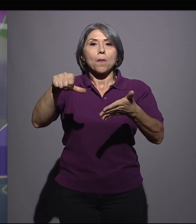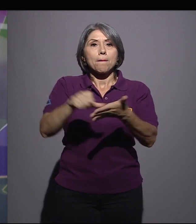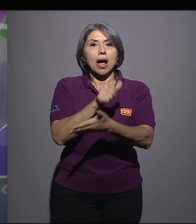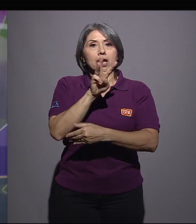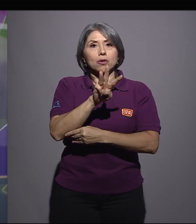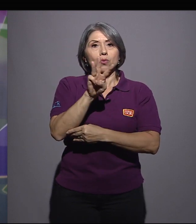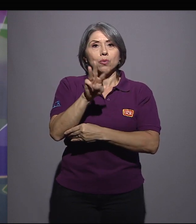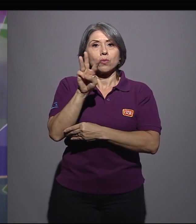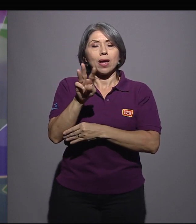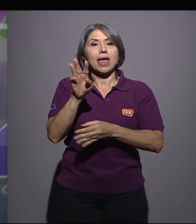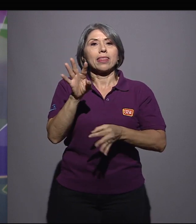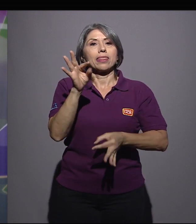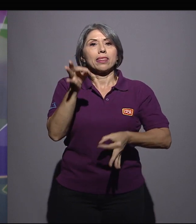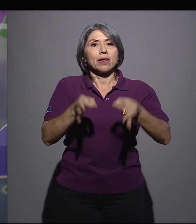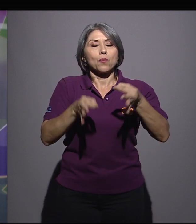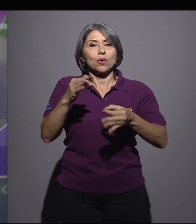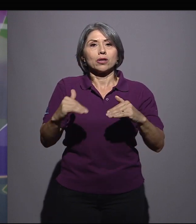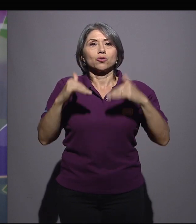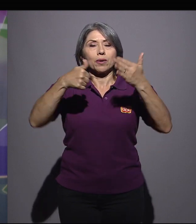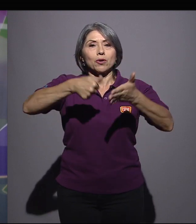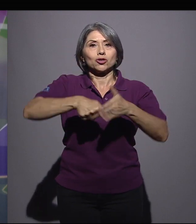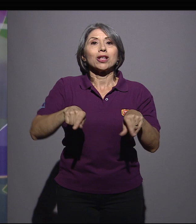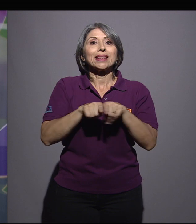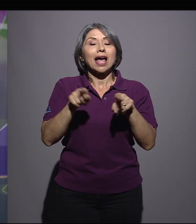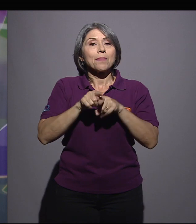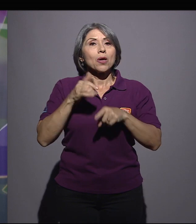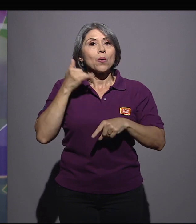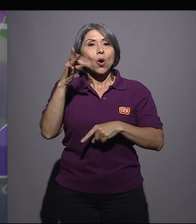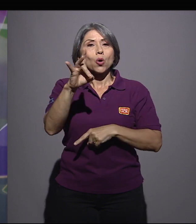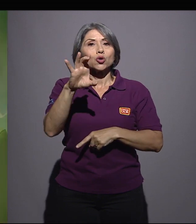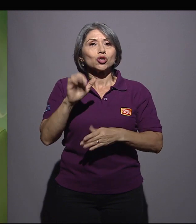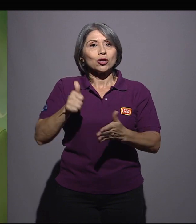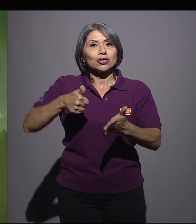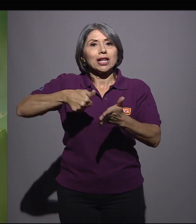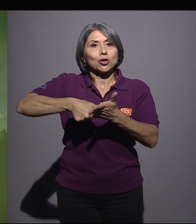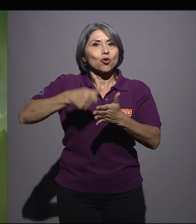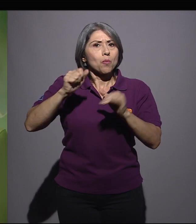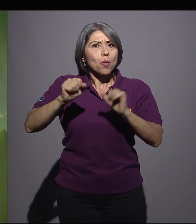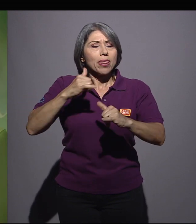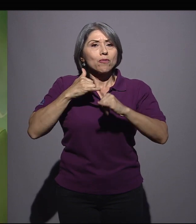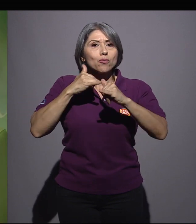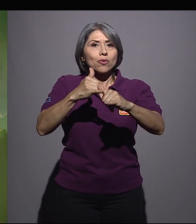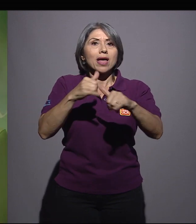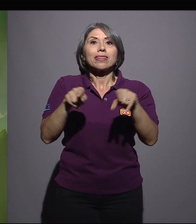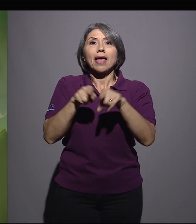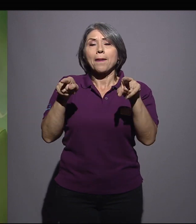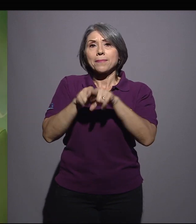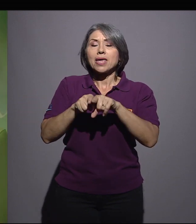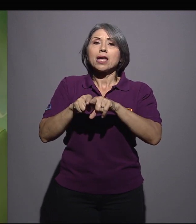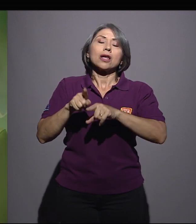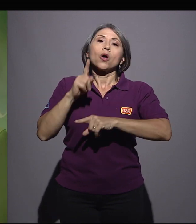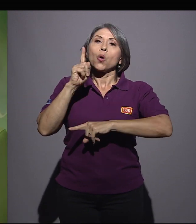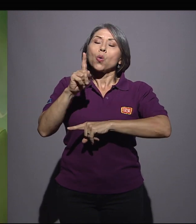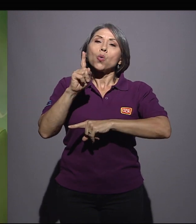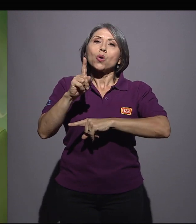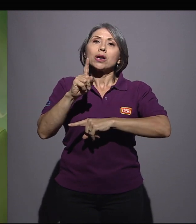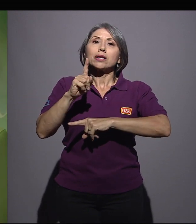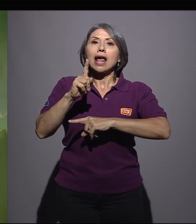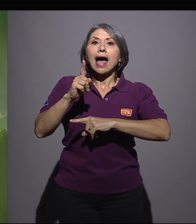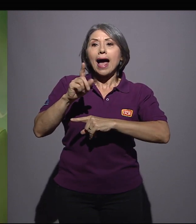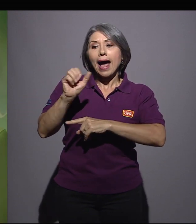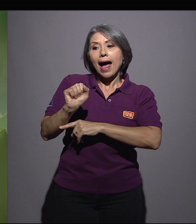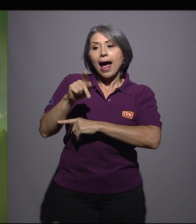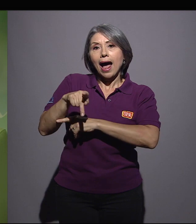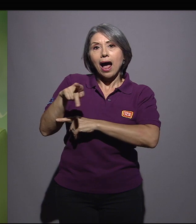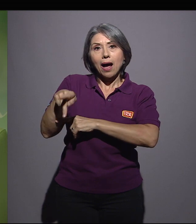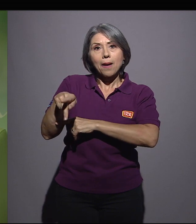hay canales para 800 elector para denuncia, ahí está el Votante Informado CR, que es una dispositivo, una aplicación